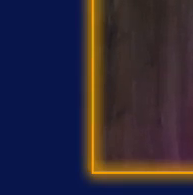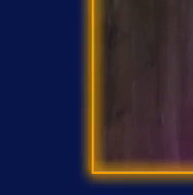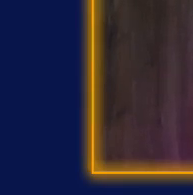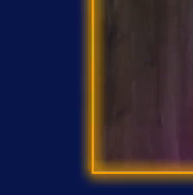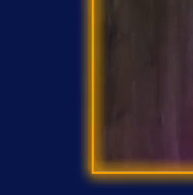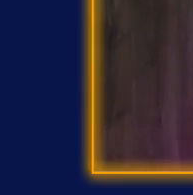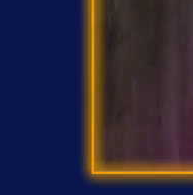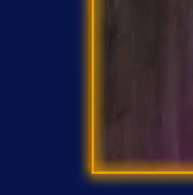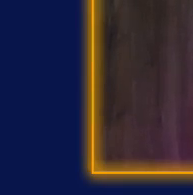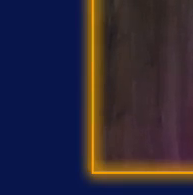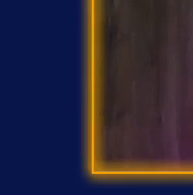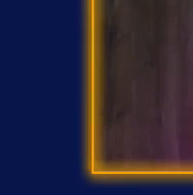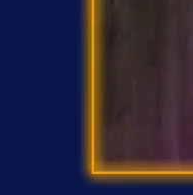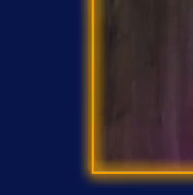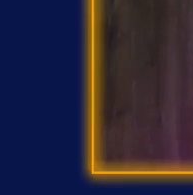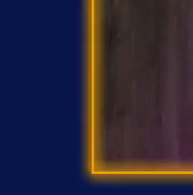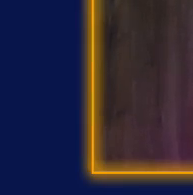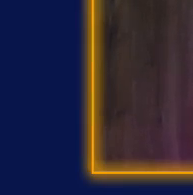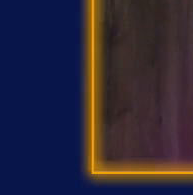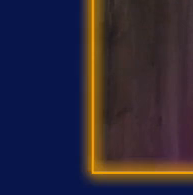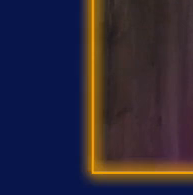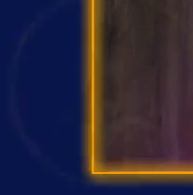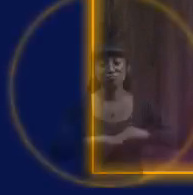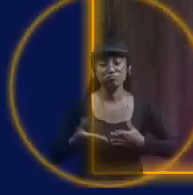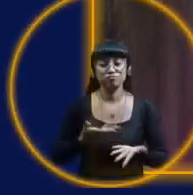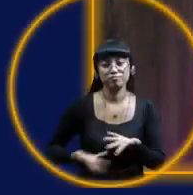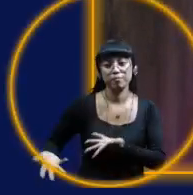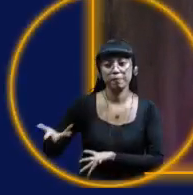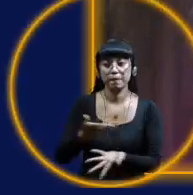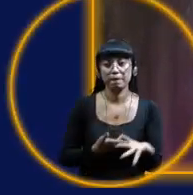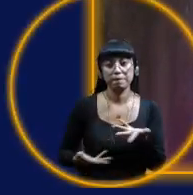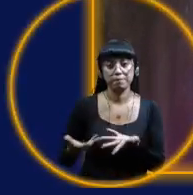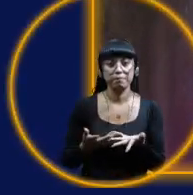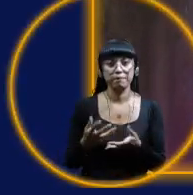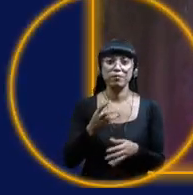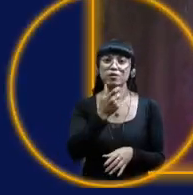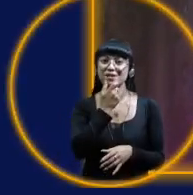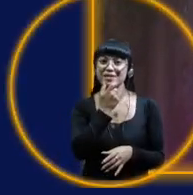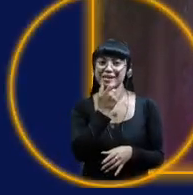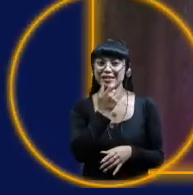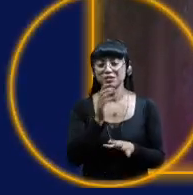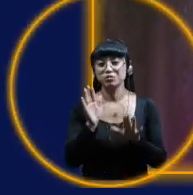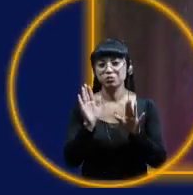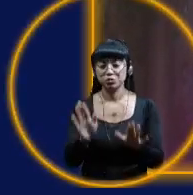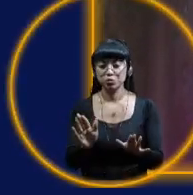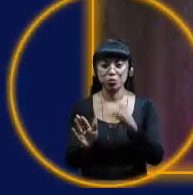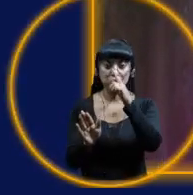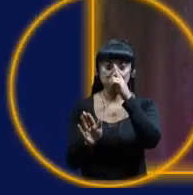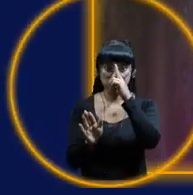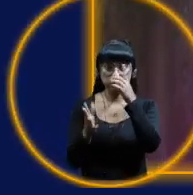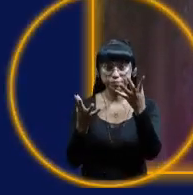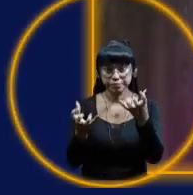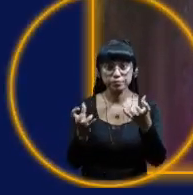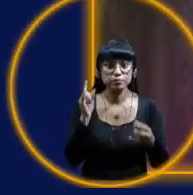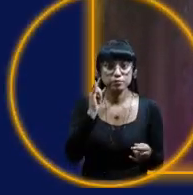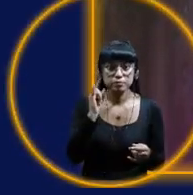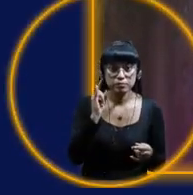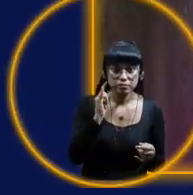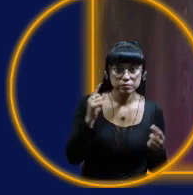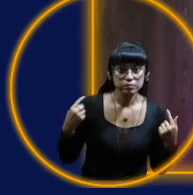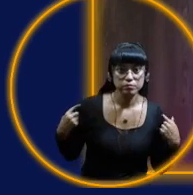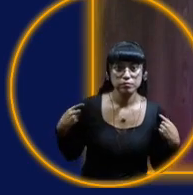hoy y poder charlar con ellos. Vamos a tener una charla, va a ser en inglés la charla. Si quieren escuchar la versión en